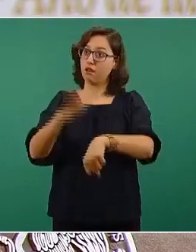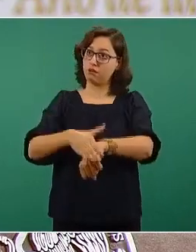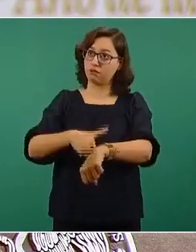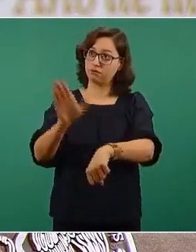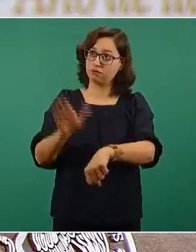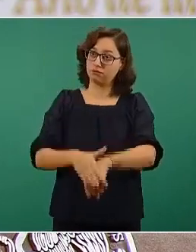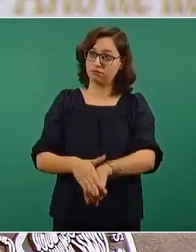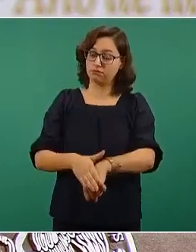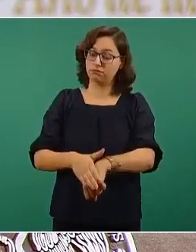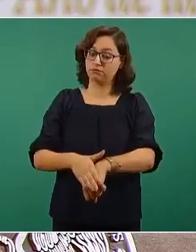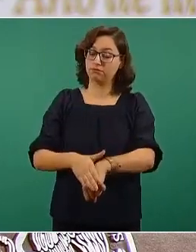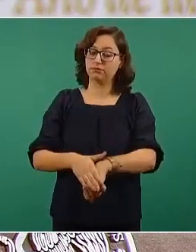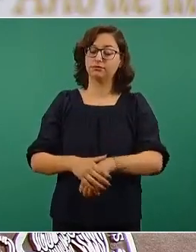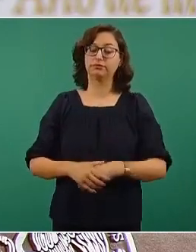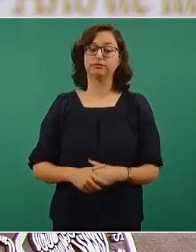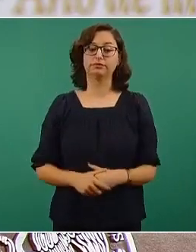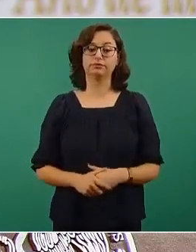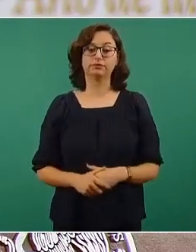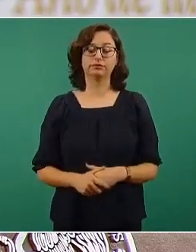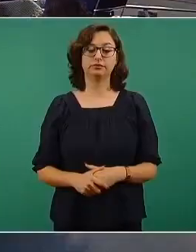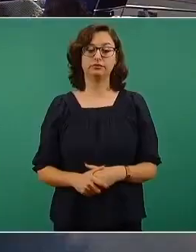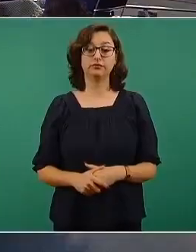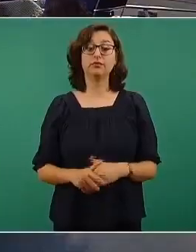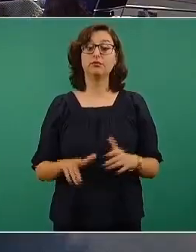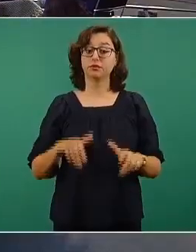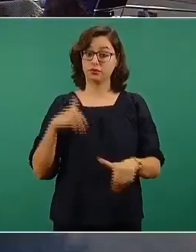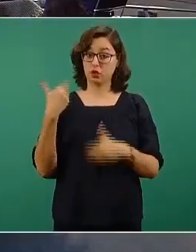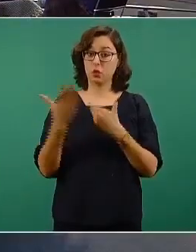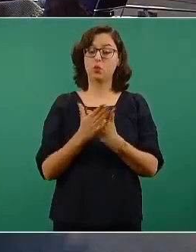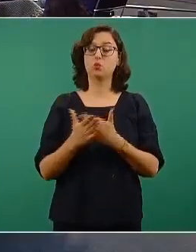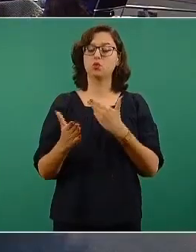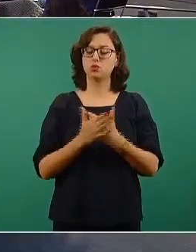Y vamos a reforzar